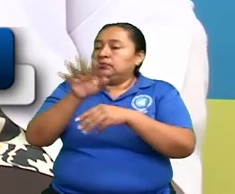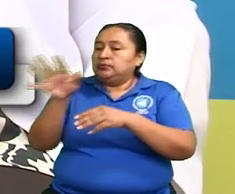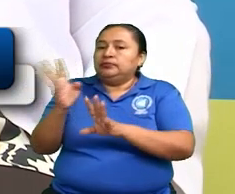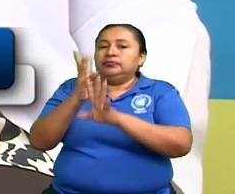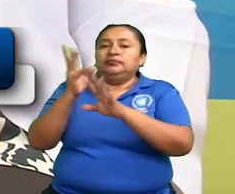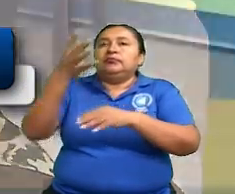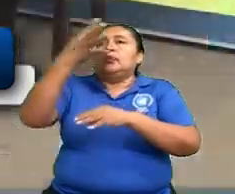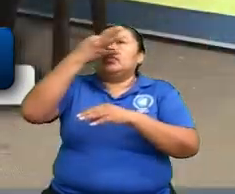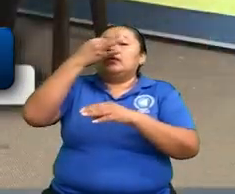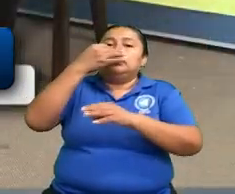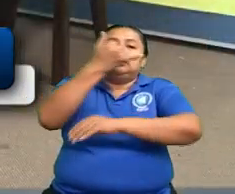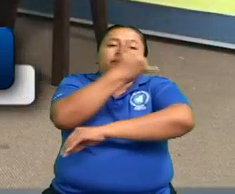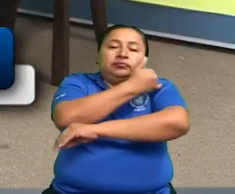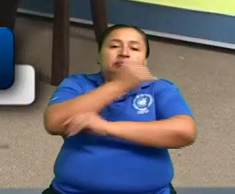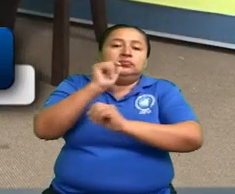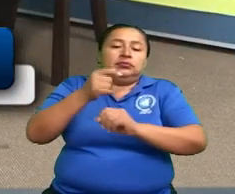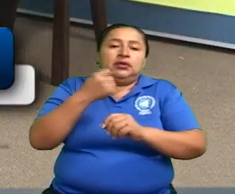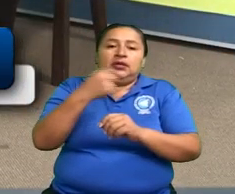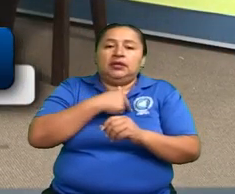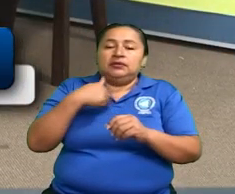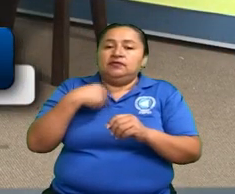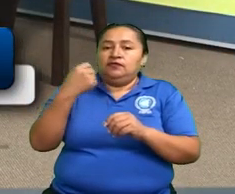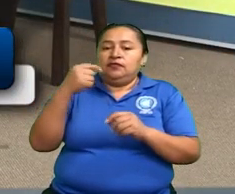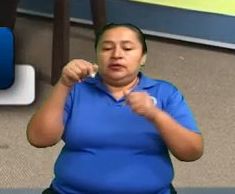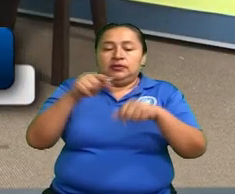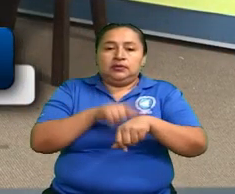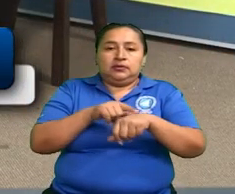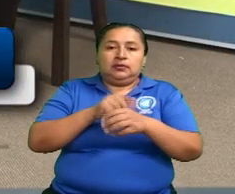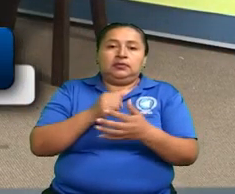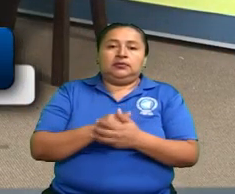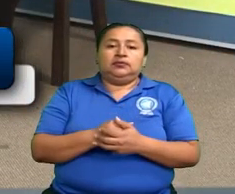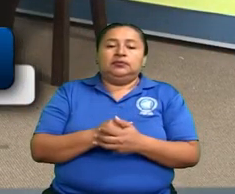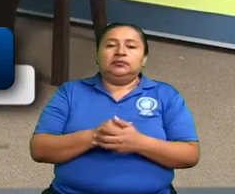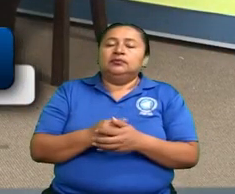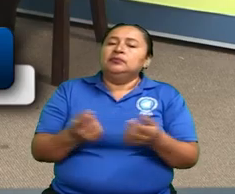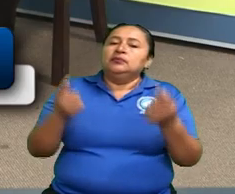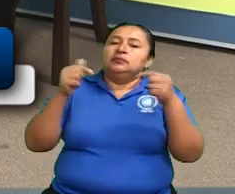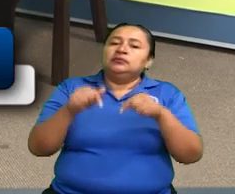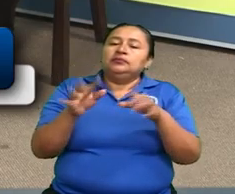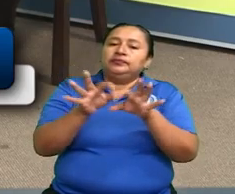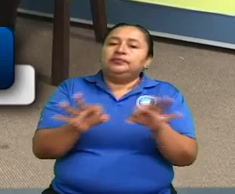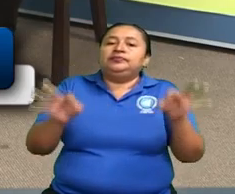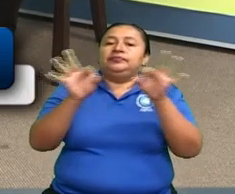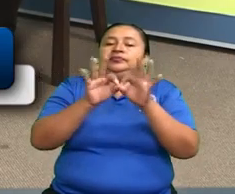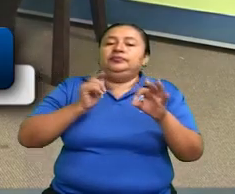la vacuna o el esquema de vacuna que le hace falta en este momento. Ahora, ¿qué importancia tiene también, doctora, que, a